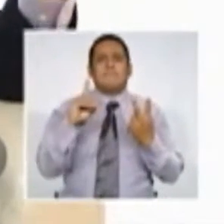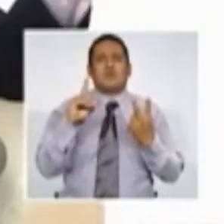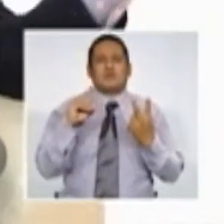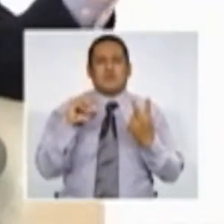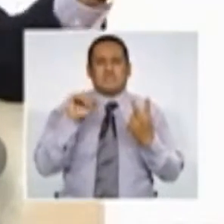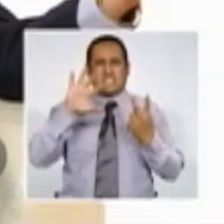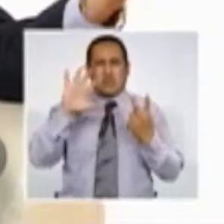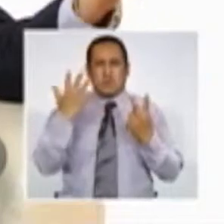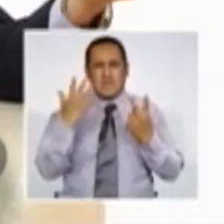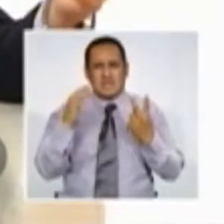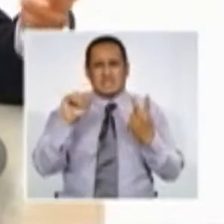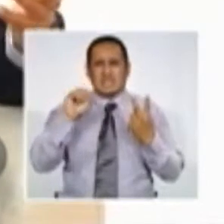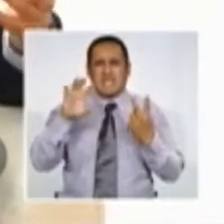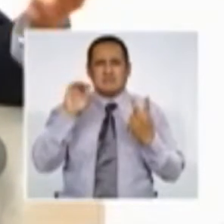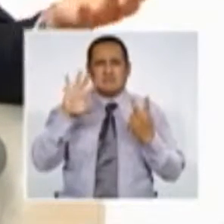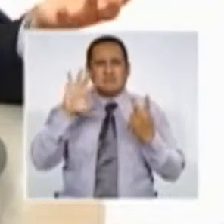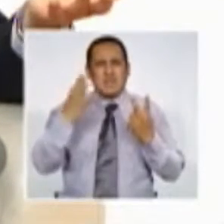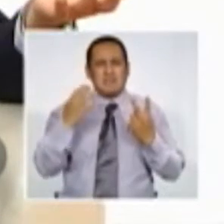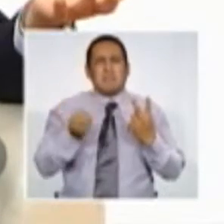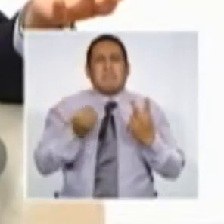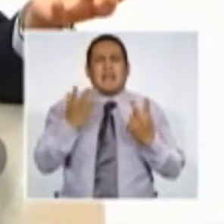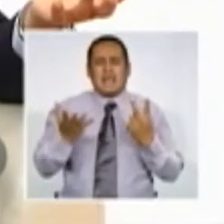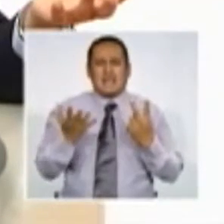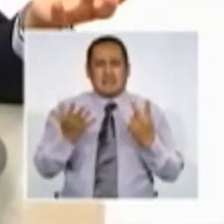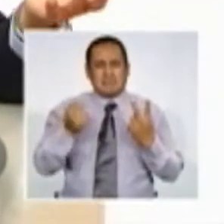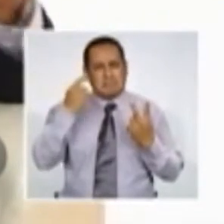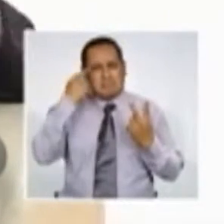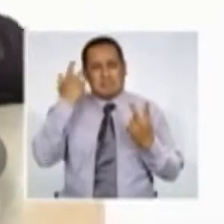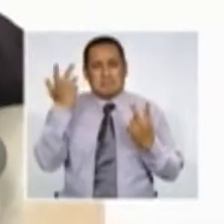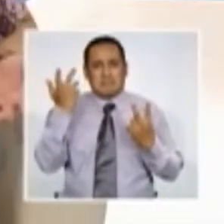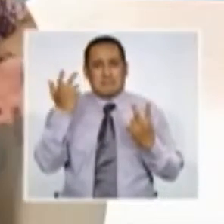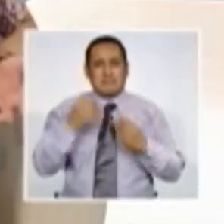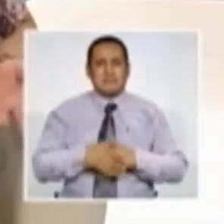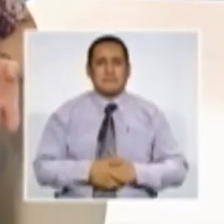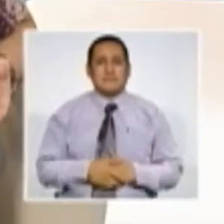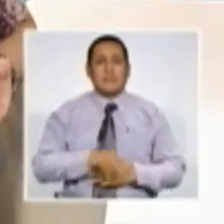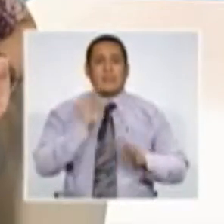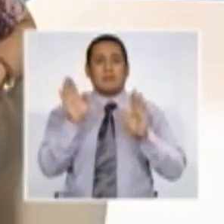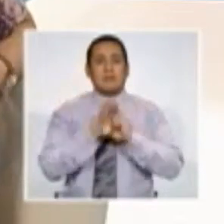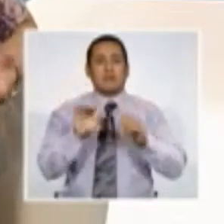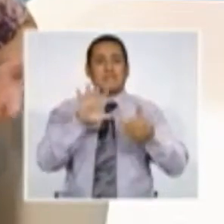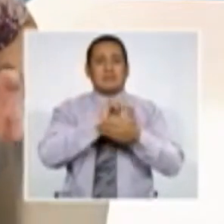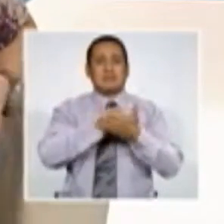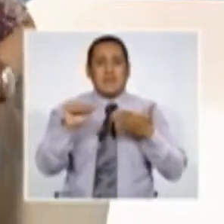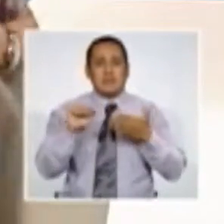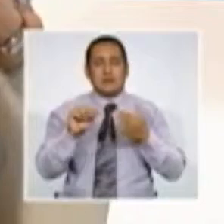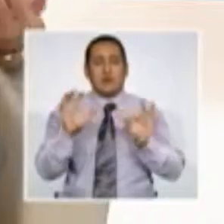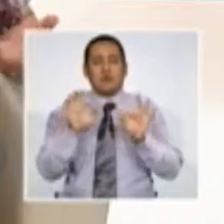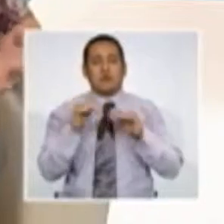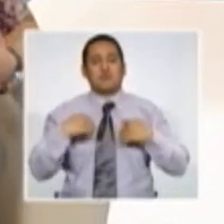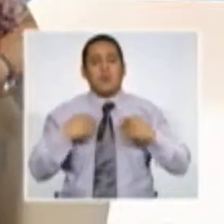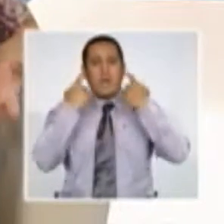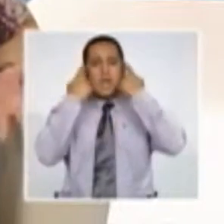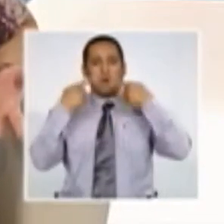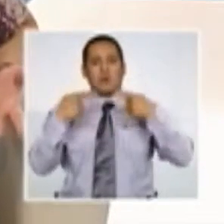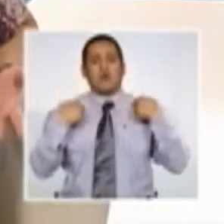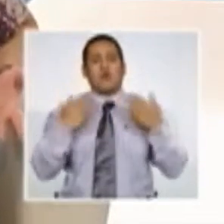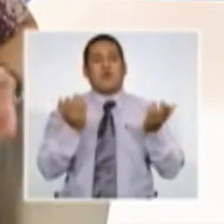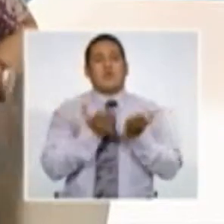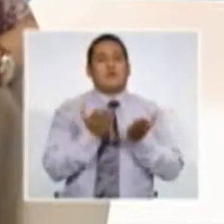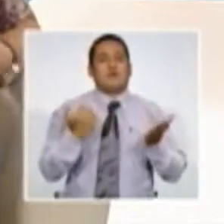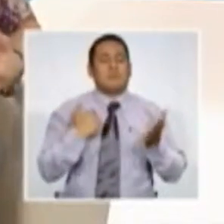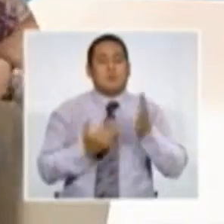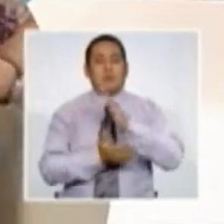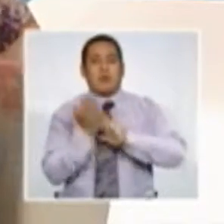$5,000 o $10,000 o $1,000, ¿a cuenta de qué? Claro, y luego, si es que al mitad de año o al siguiente año, pues uno no está de